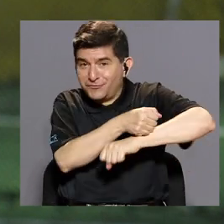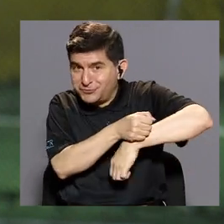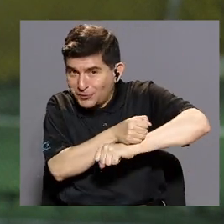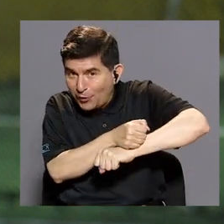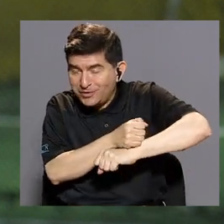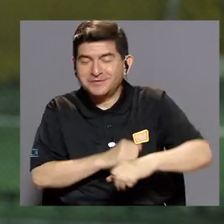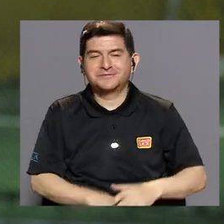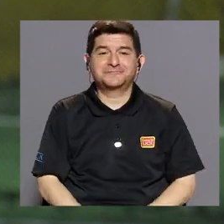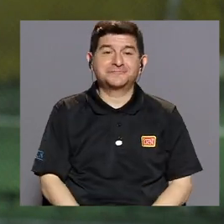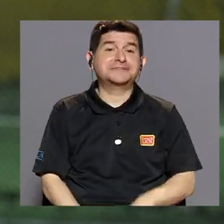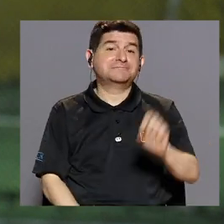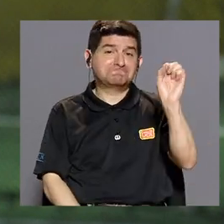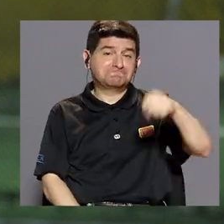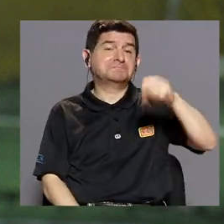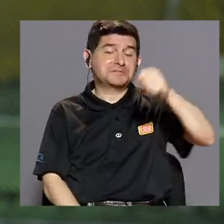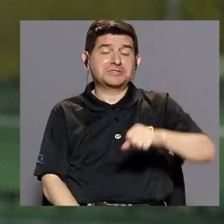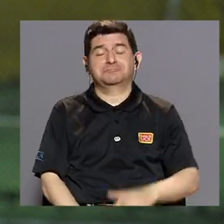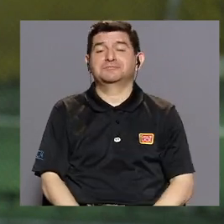Sí,